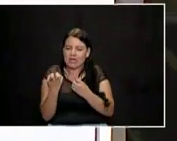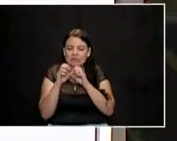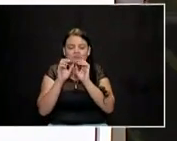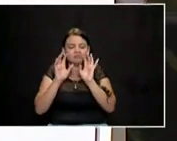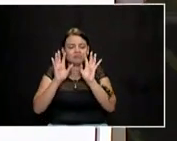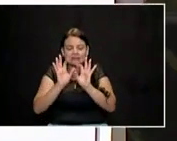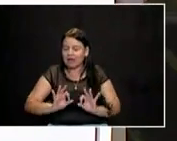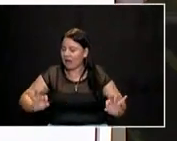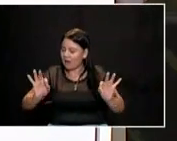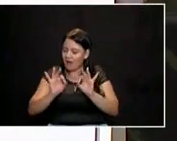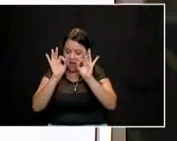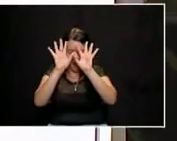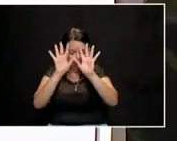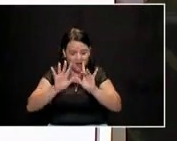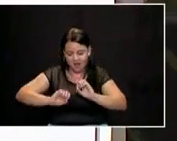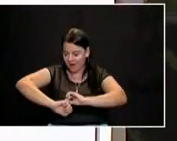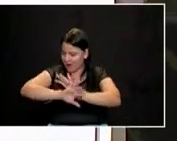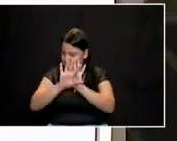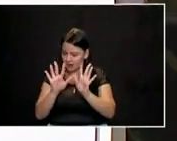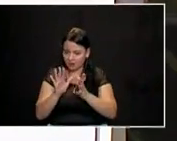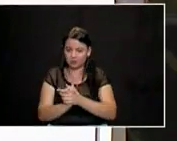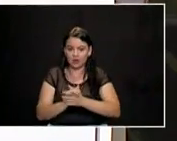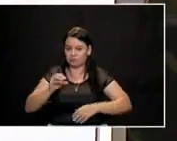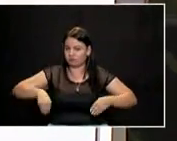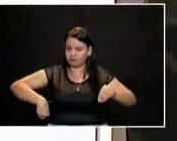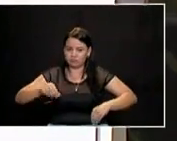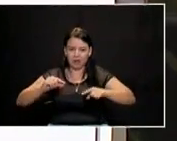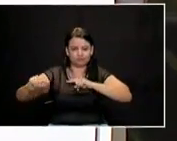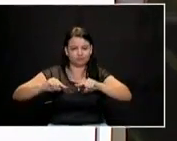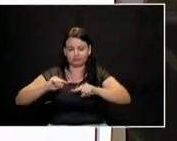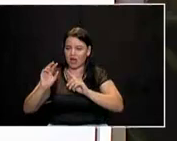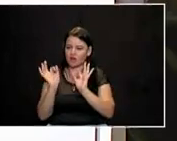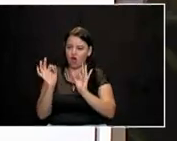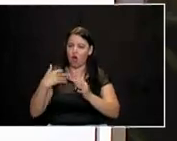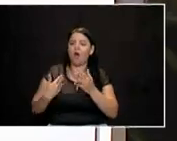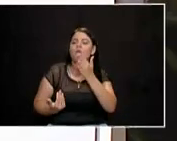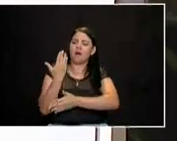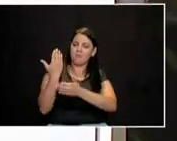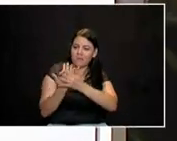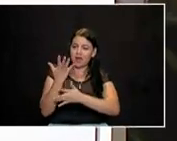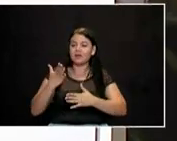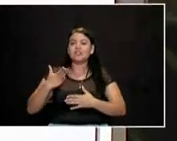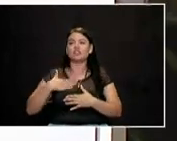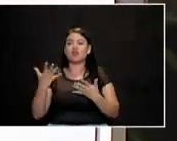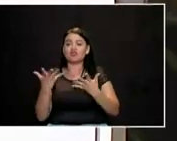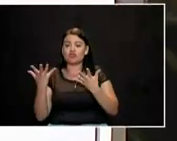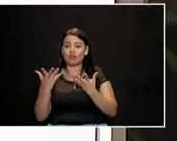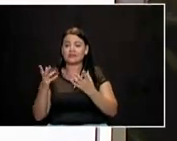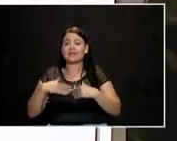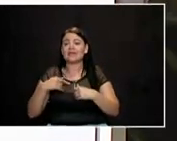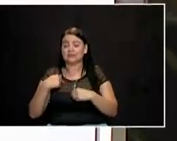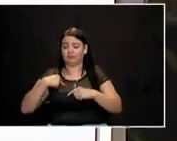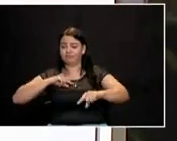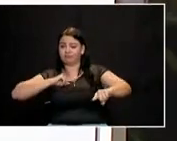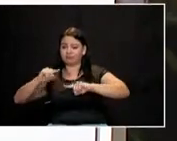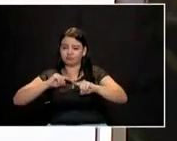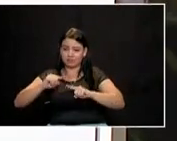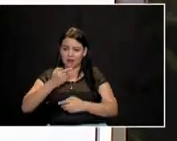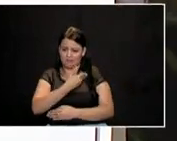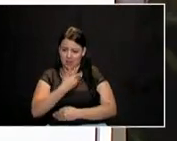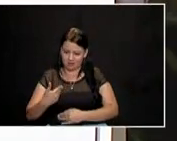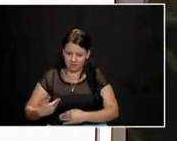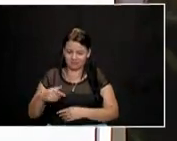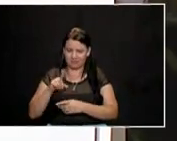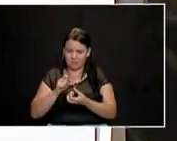público. No he sido burócrata. He sido, sí, senador de la República. Ahí estudié todos los temas, los del país, los temas